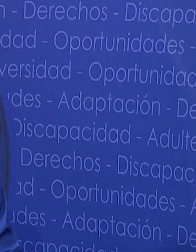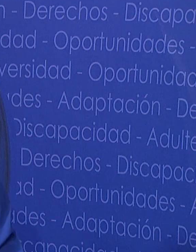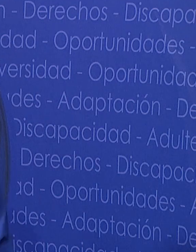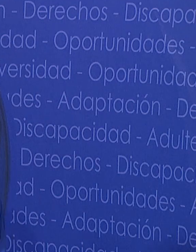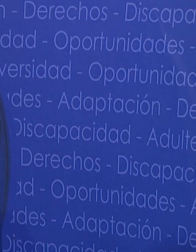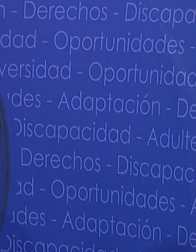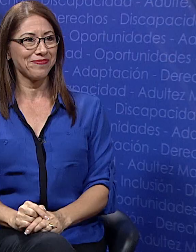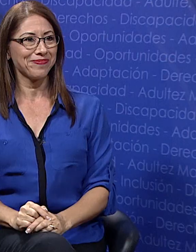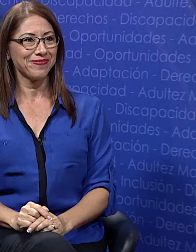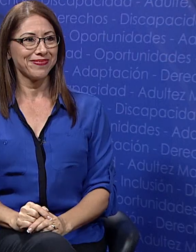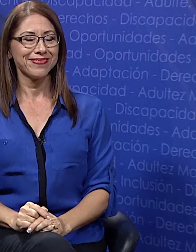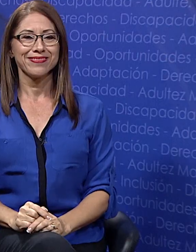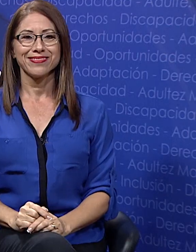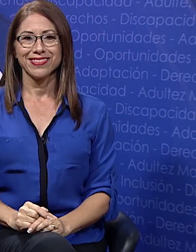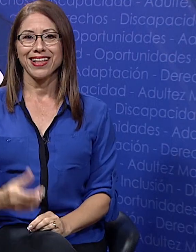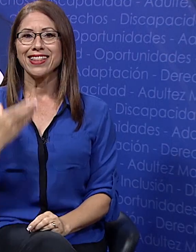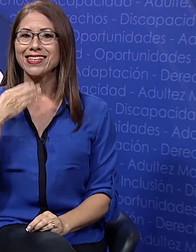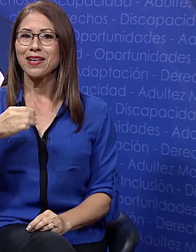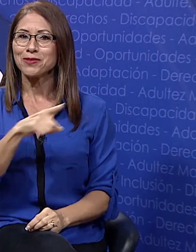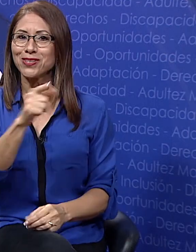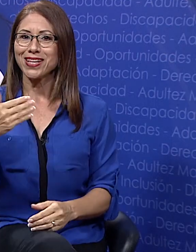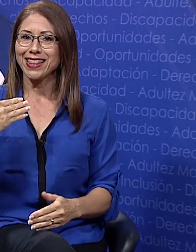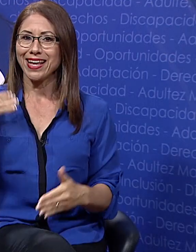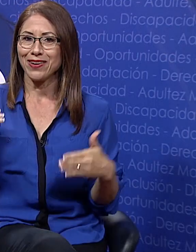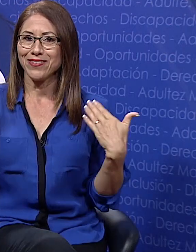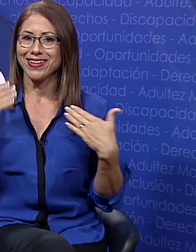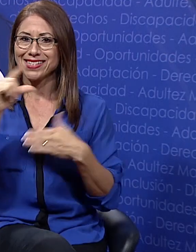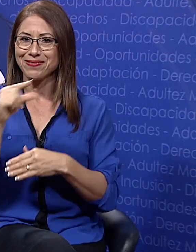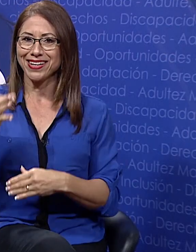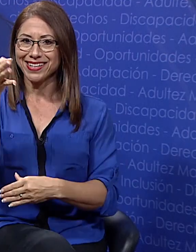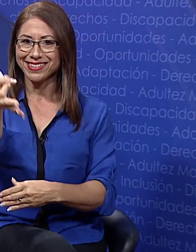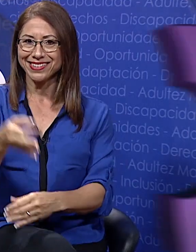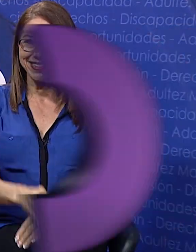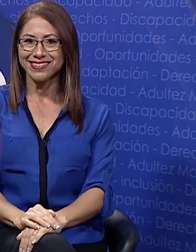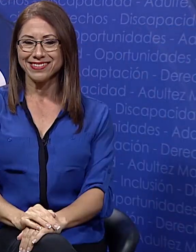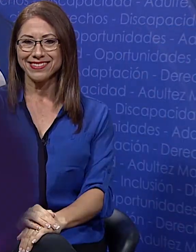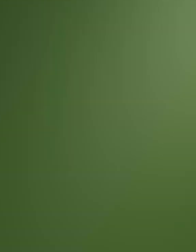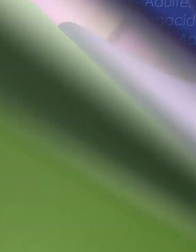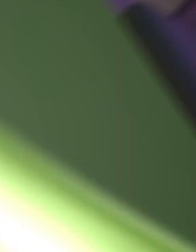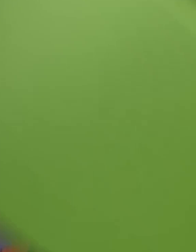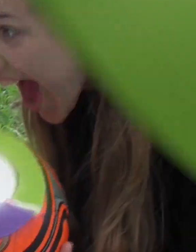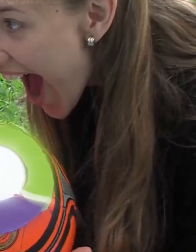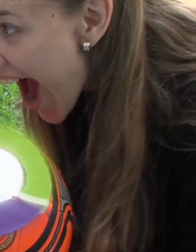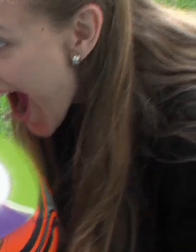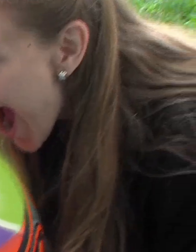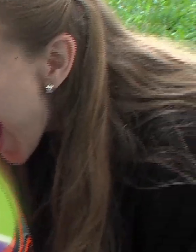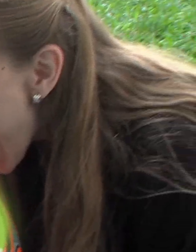usted nos acompañe. Deseamos que pase una muy feliz semana.